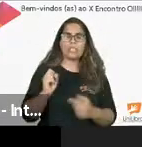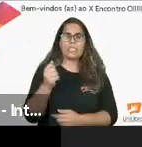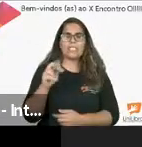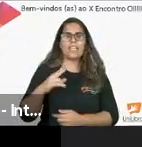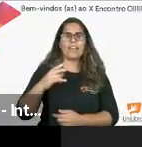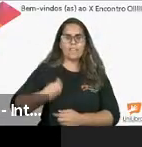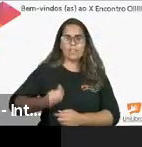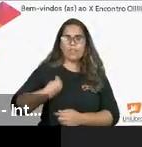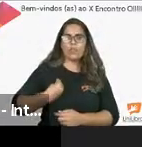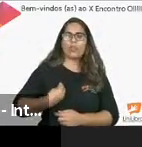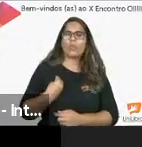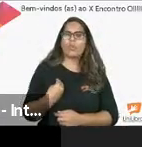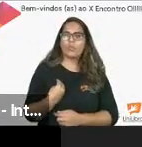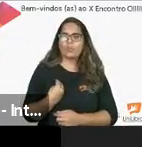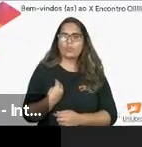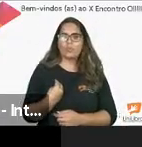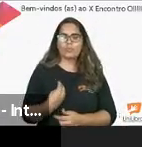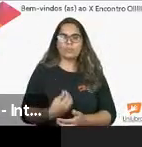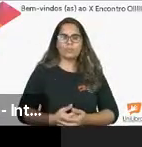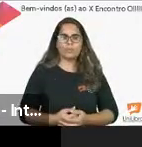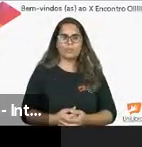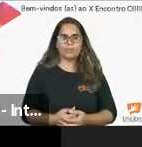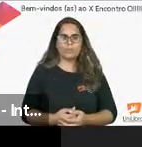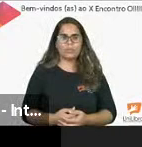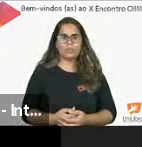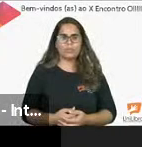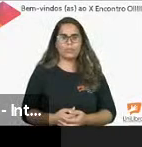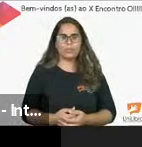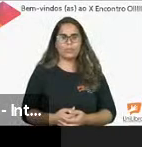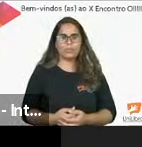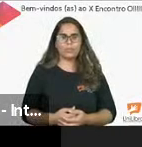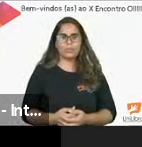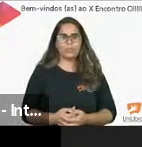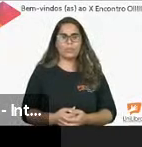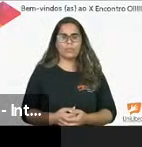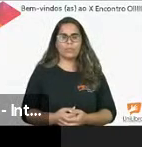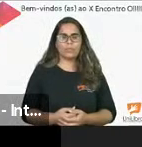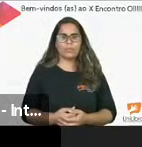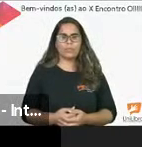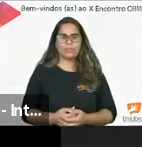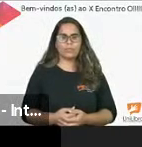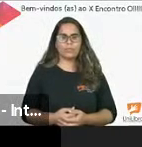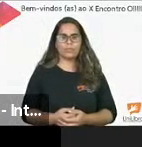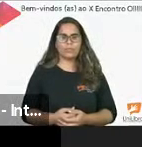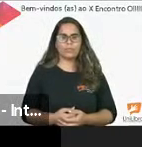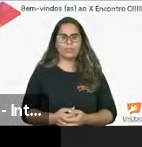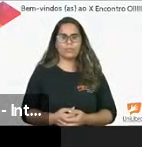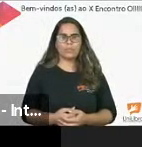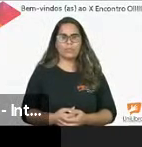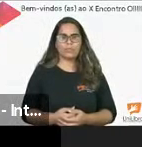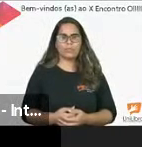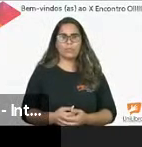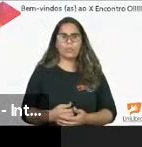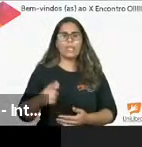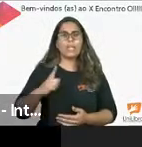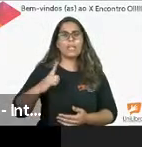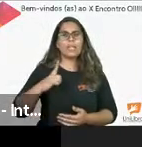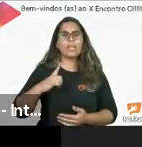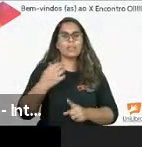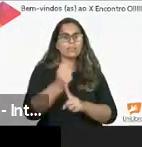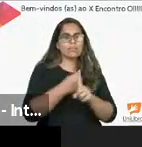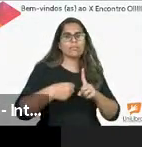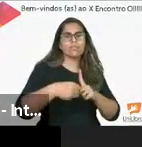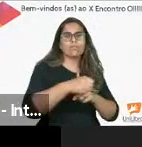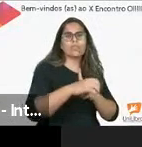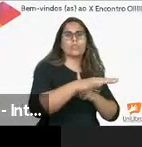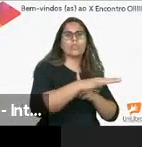entorno, estos dos. Este sabemos y este inferimos. Que tienen que ver con la extrema socialidad de la